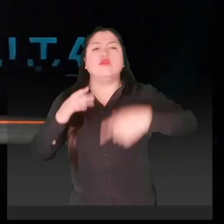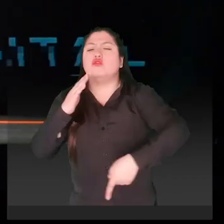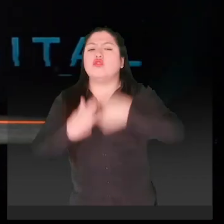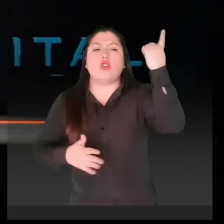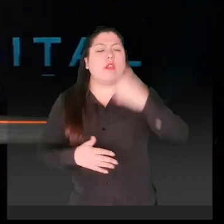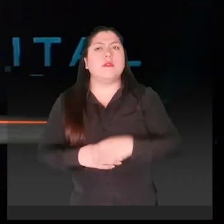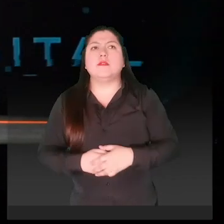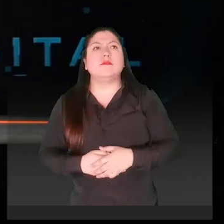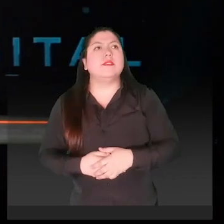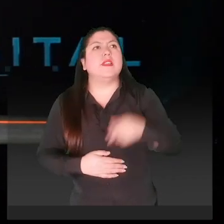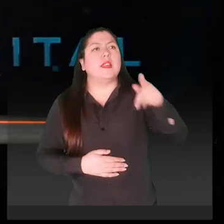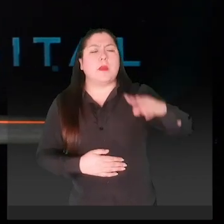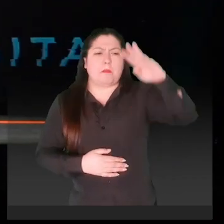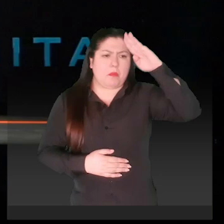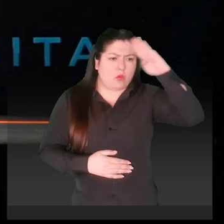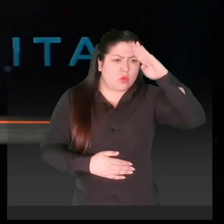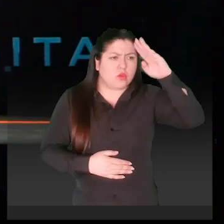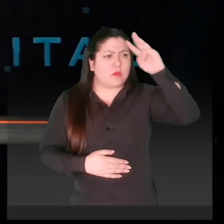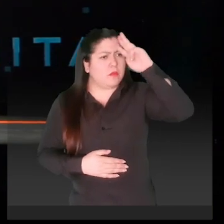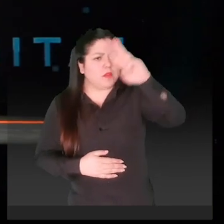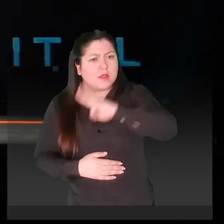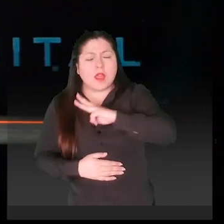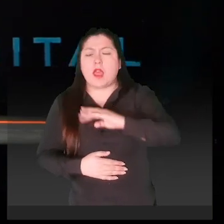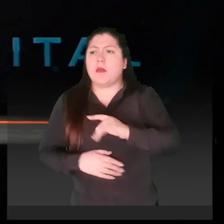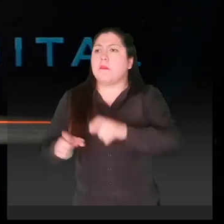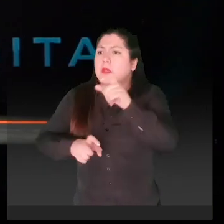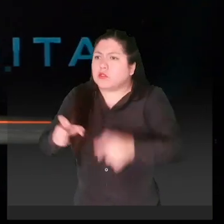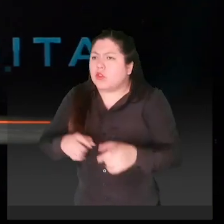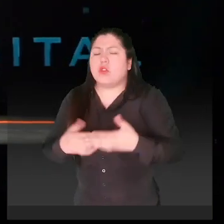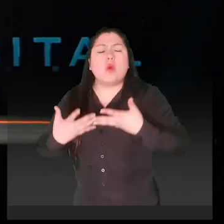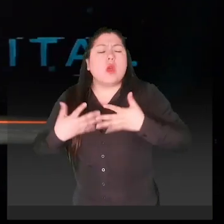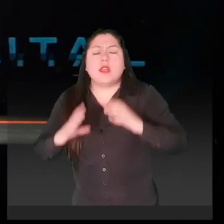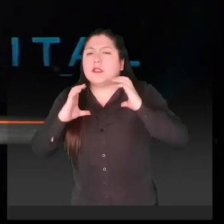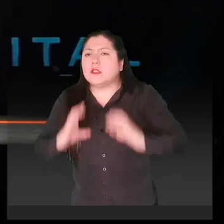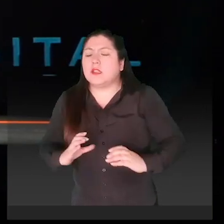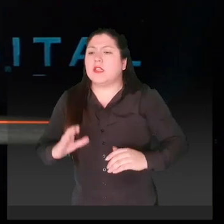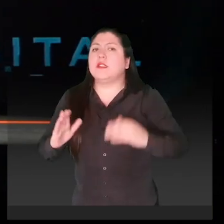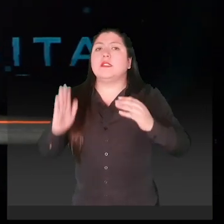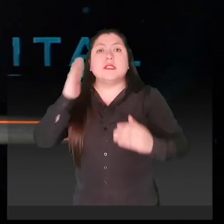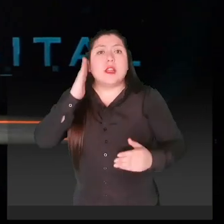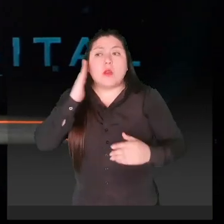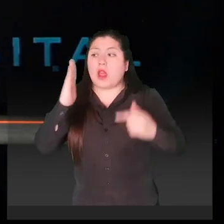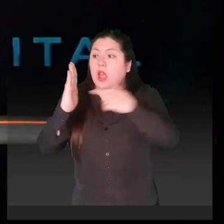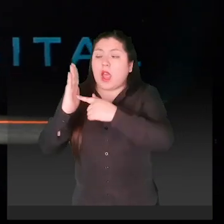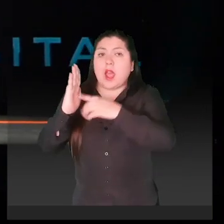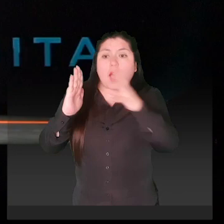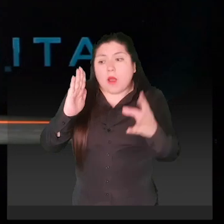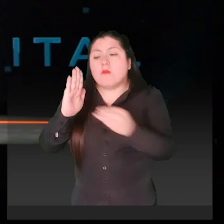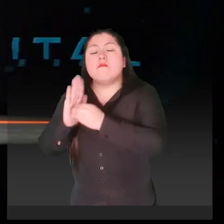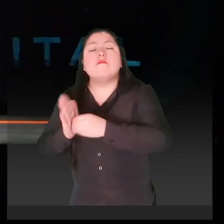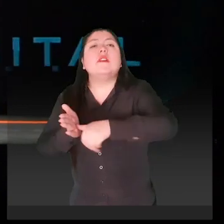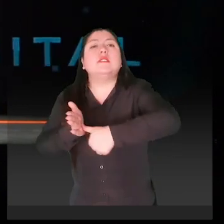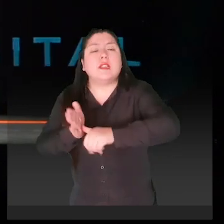las fuerzas militares, de policía y toda persona que requiera, los bancos. A través del celular, la persona podrá identificarse